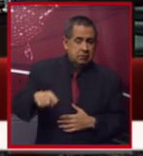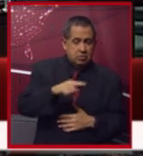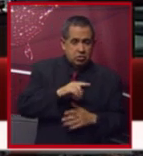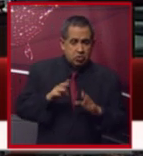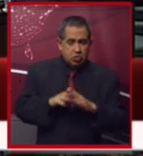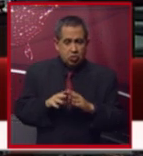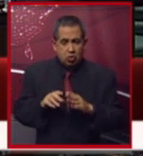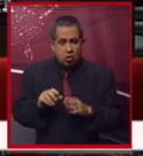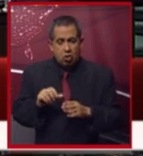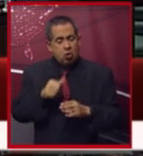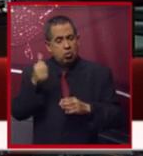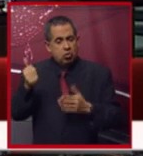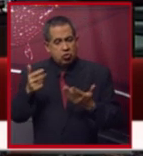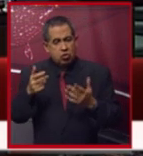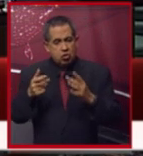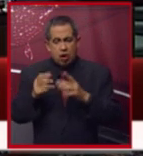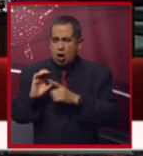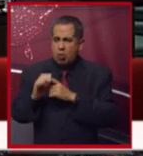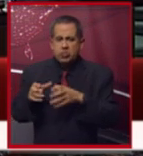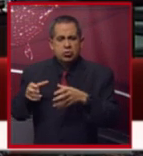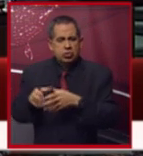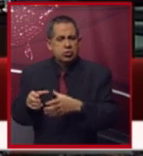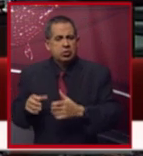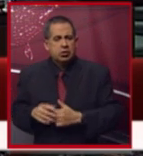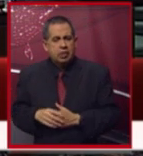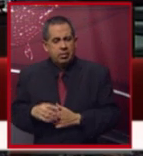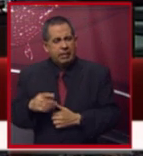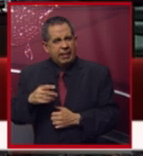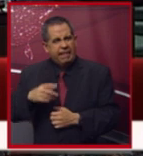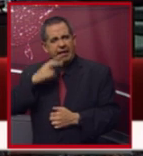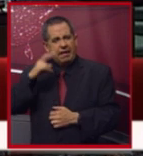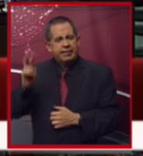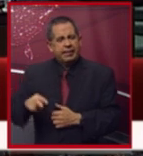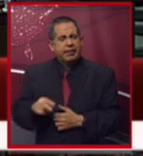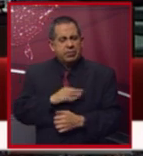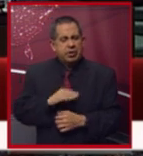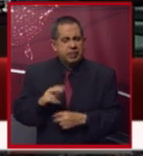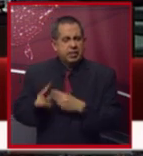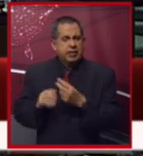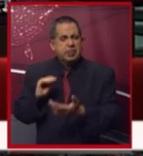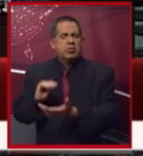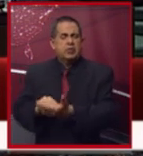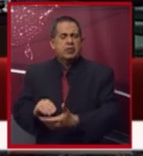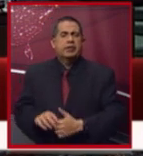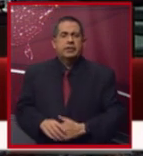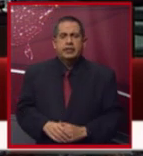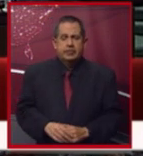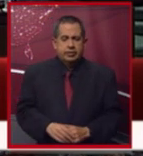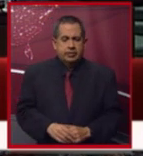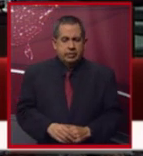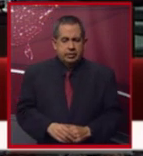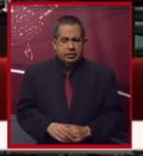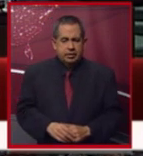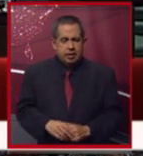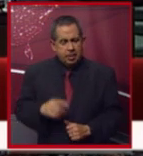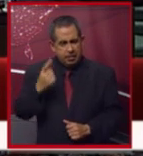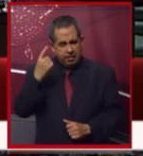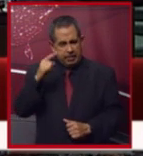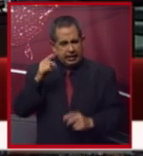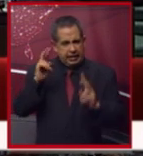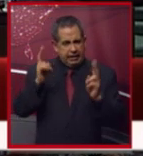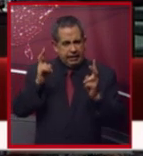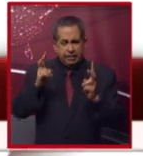de otra comisión de la verdad, como la que se ha creado para el tema